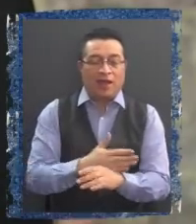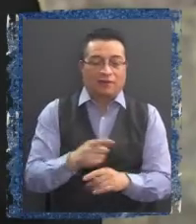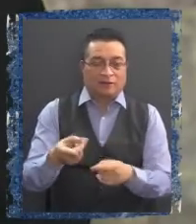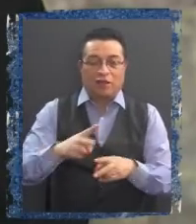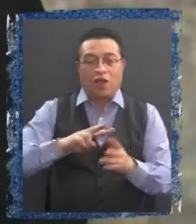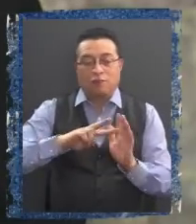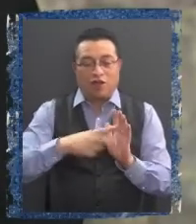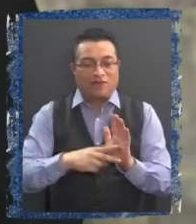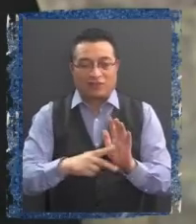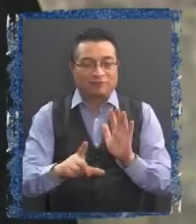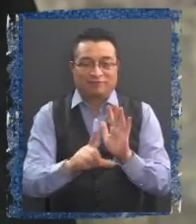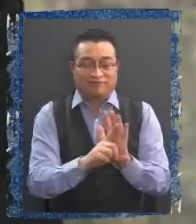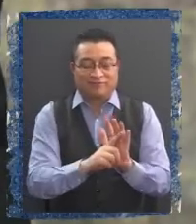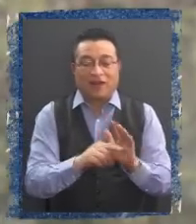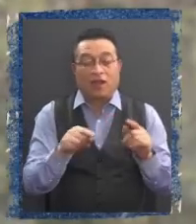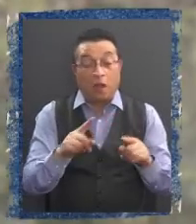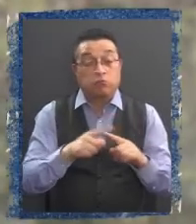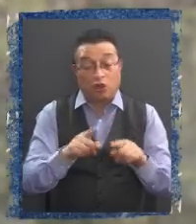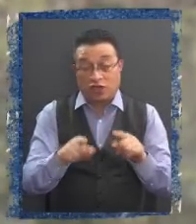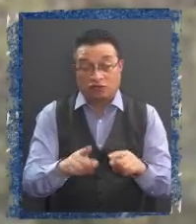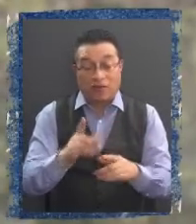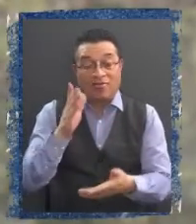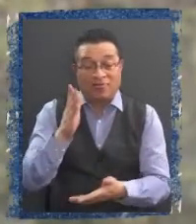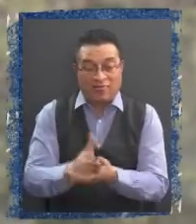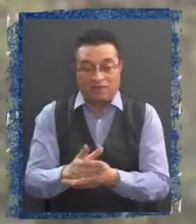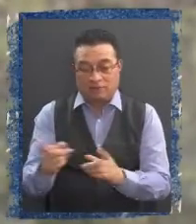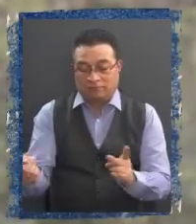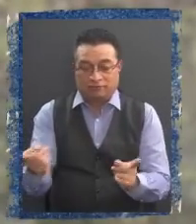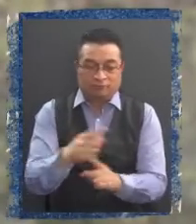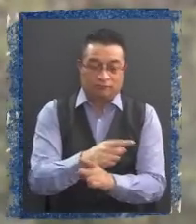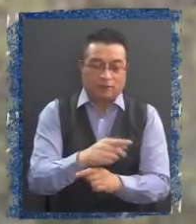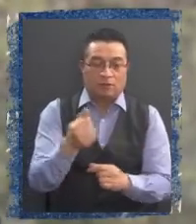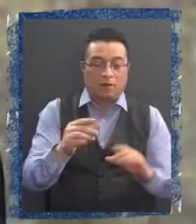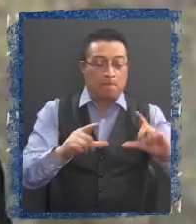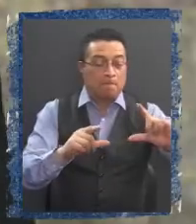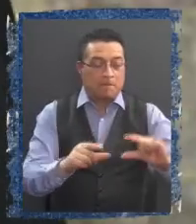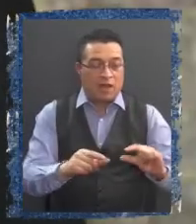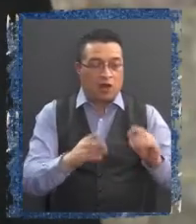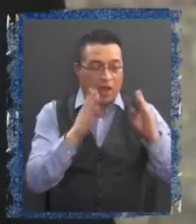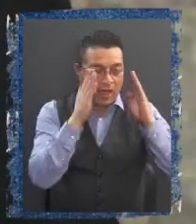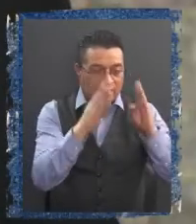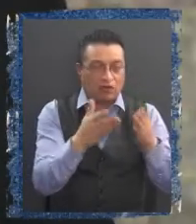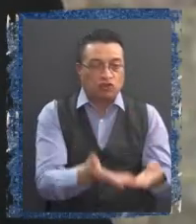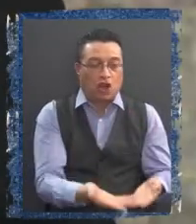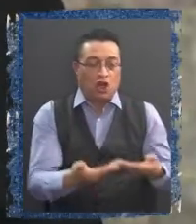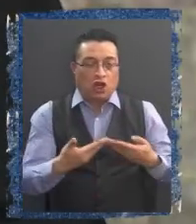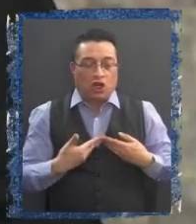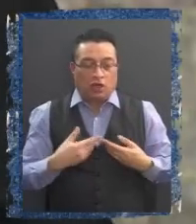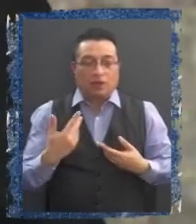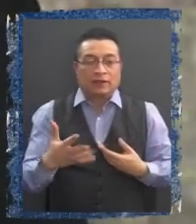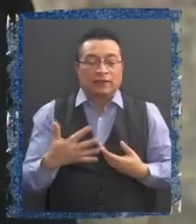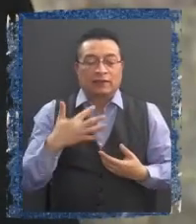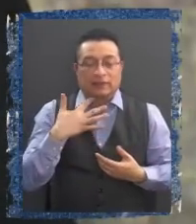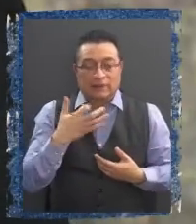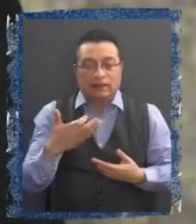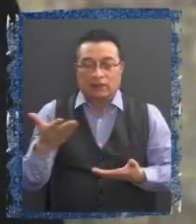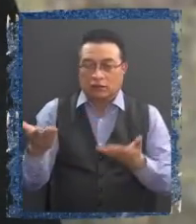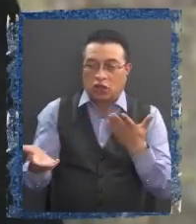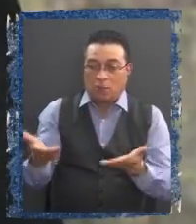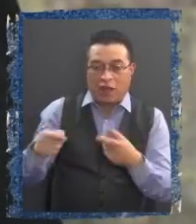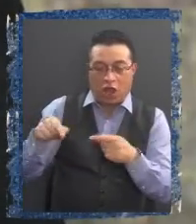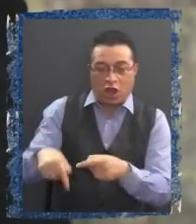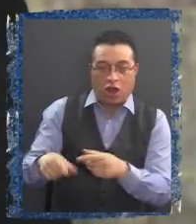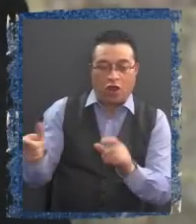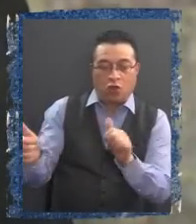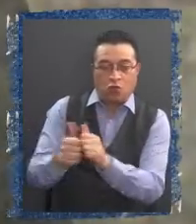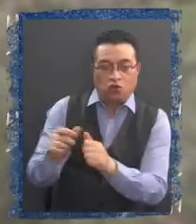modificación, y por lo tanto va a tener que tener una cobertura inferior a la que tiene hoy día